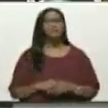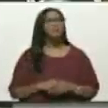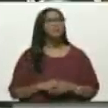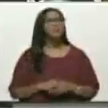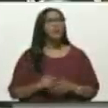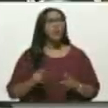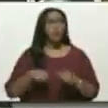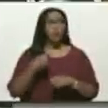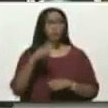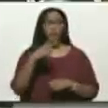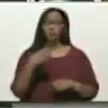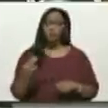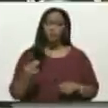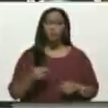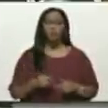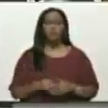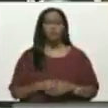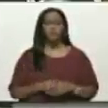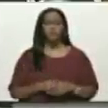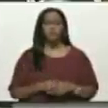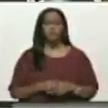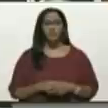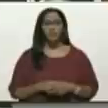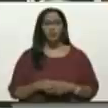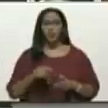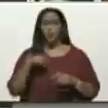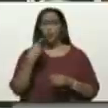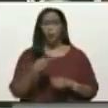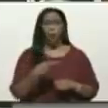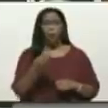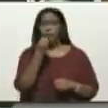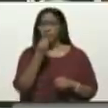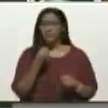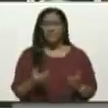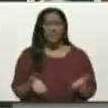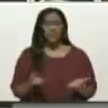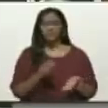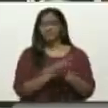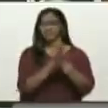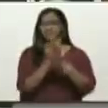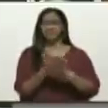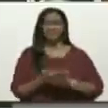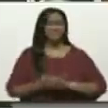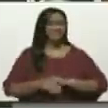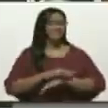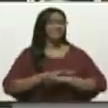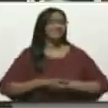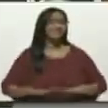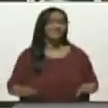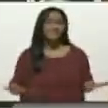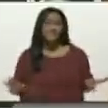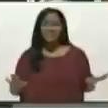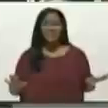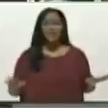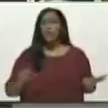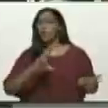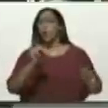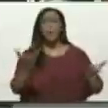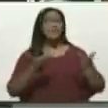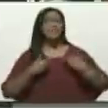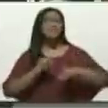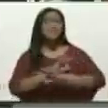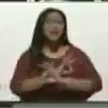no. Otros no lo agarren y se les va el yoyo, pero de una vez. De una vez, no me den más